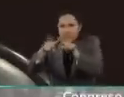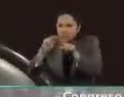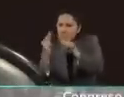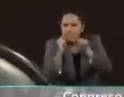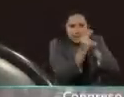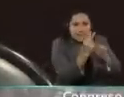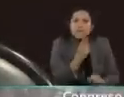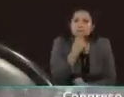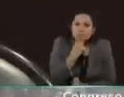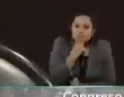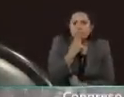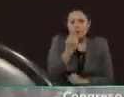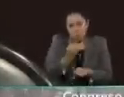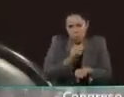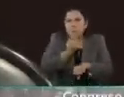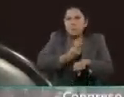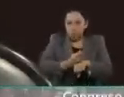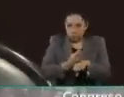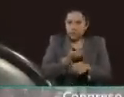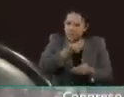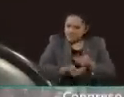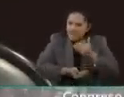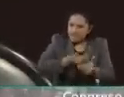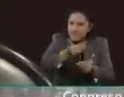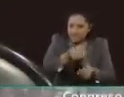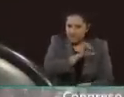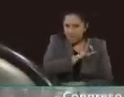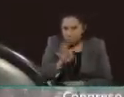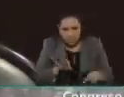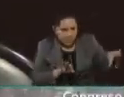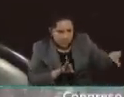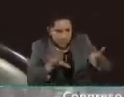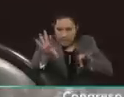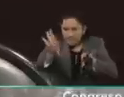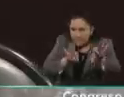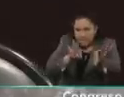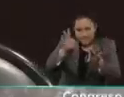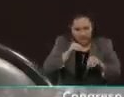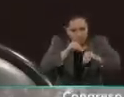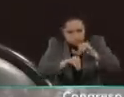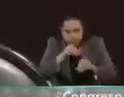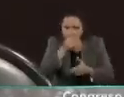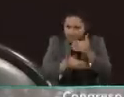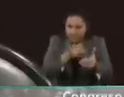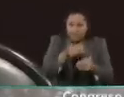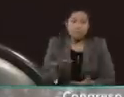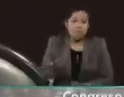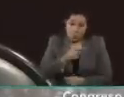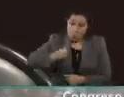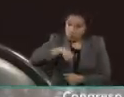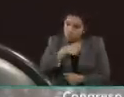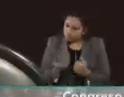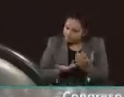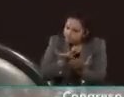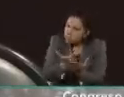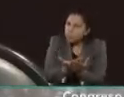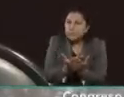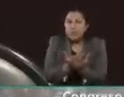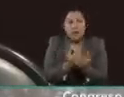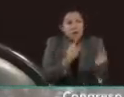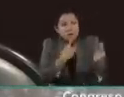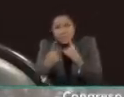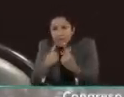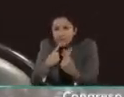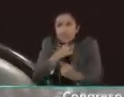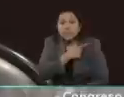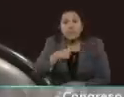la unidad. Brindamos y demandamos respeto como divisa necesaria para propiciar el libre intercambio de ideas en el debate, ya que de nada le